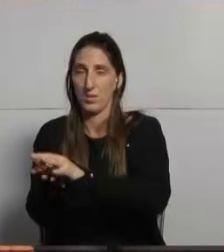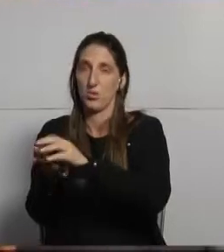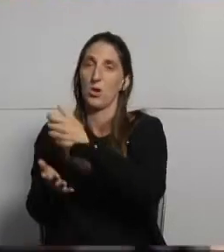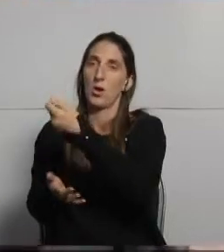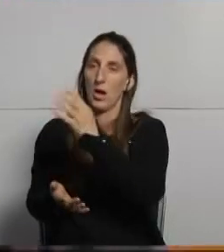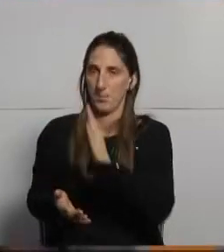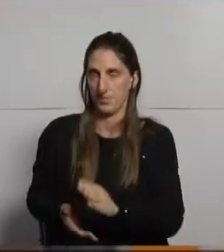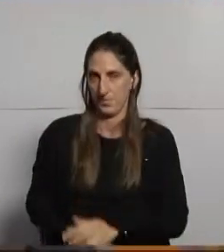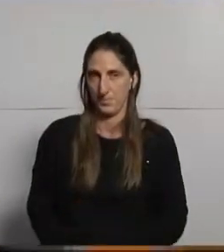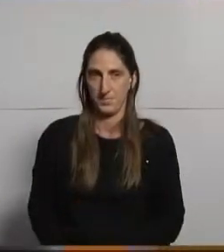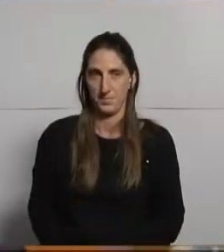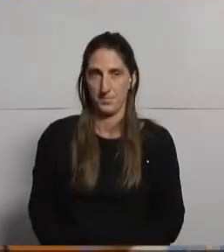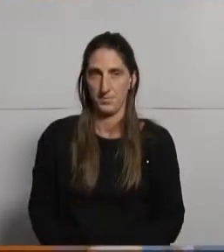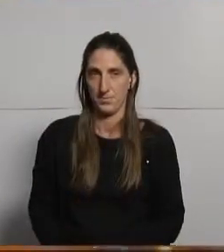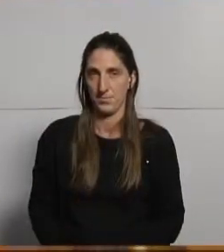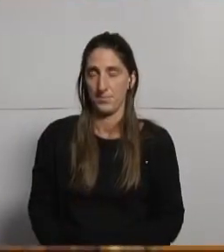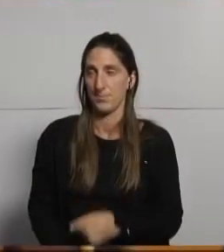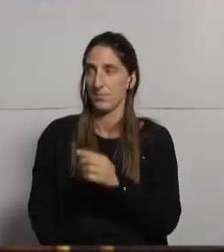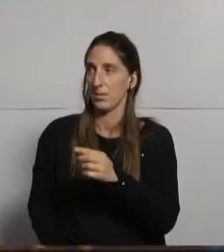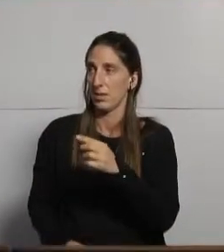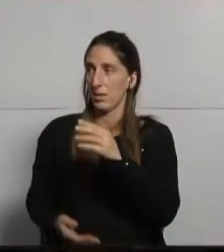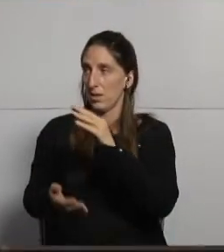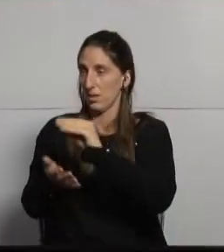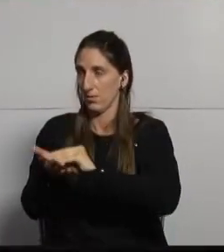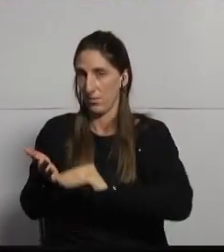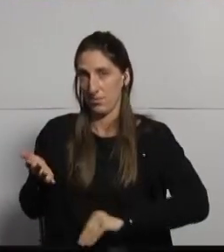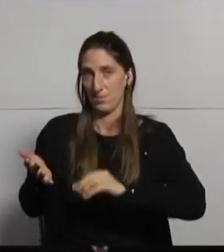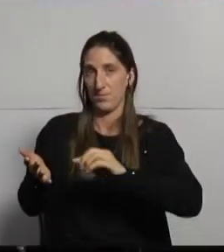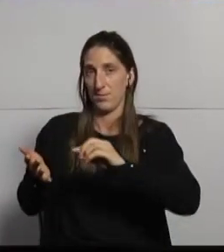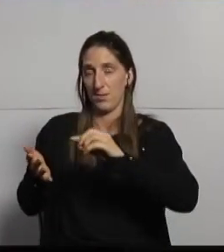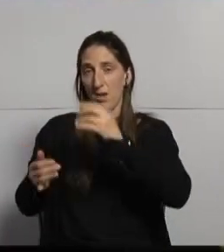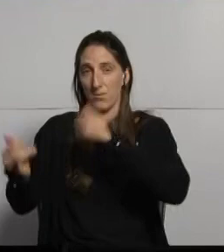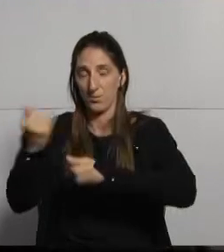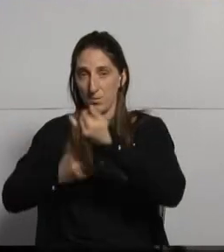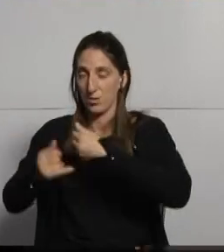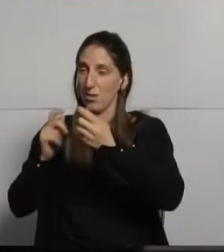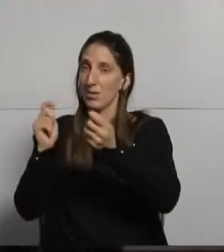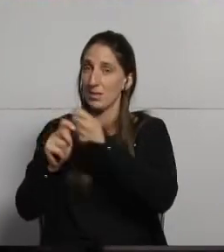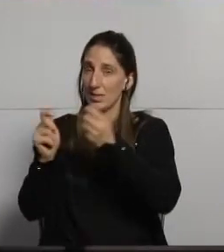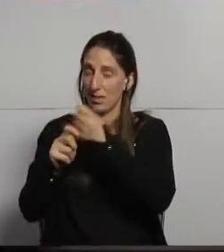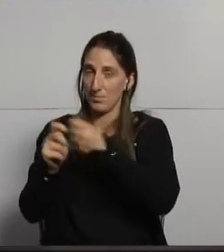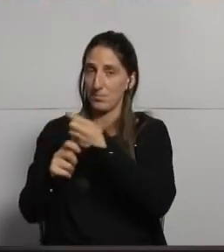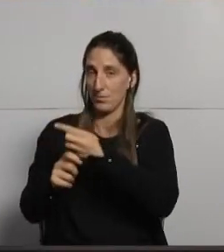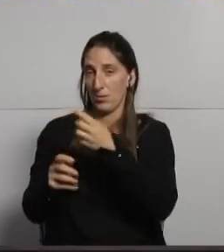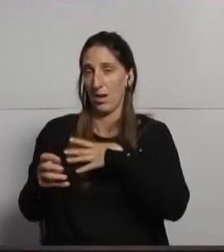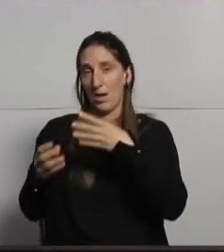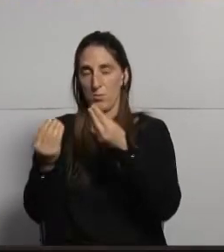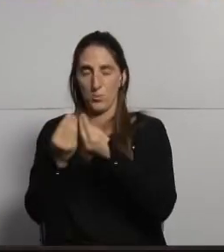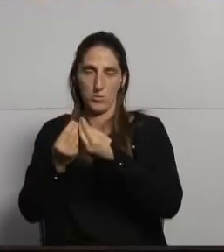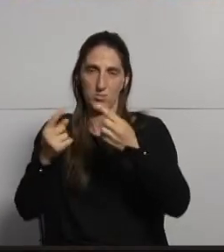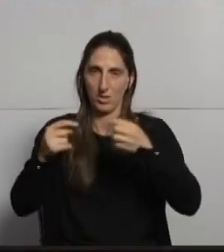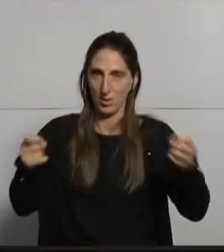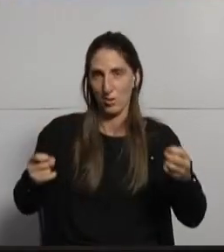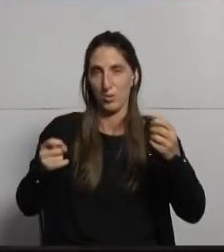aplicaciones. Y si bien los datos no es el único elemento de la transformación digital, sino que está compuesta por un montón de cosas, un